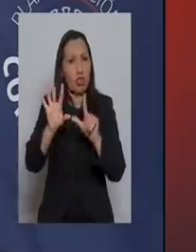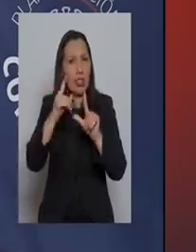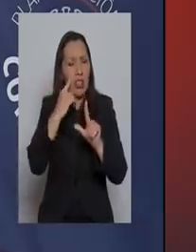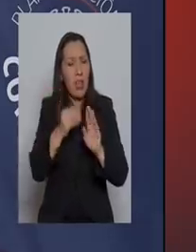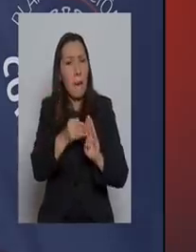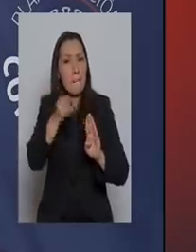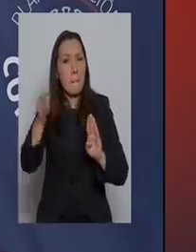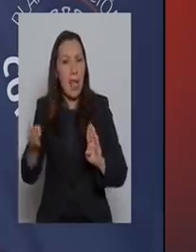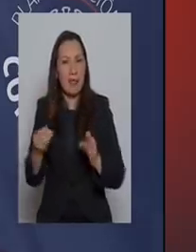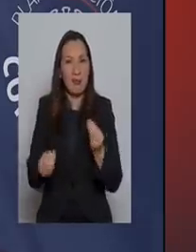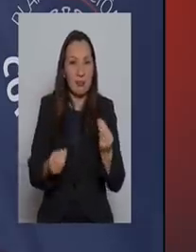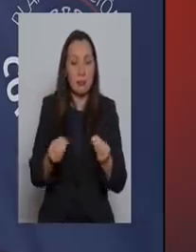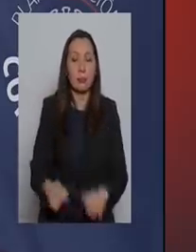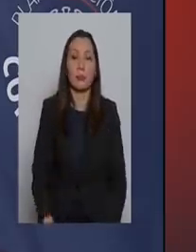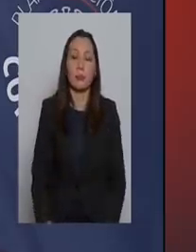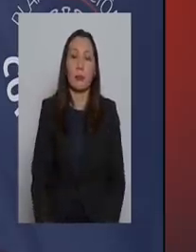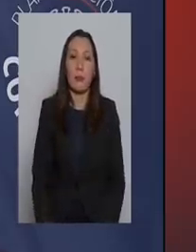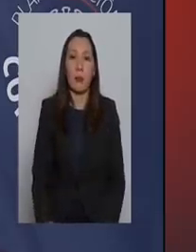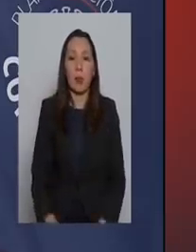más?